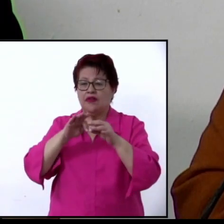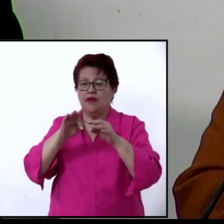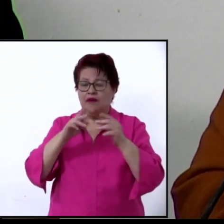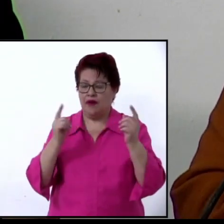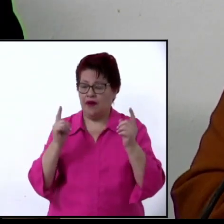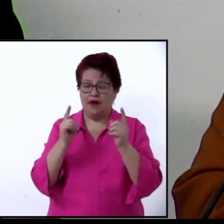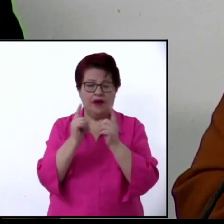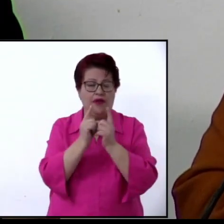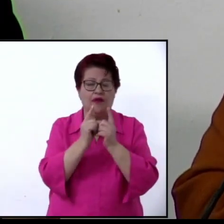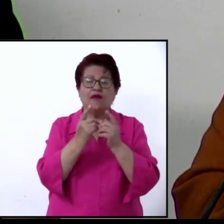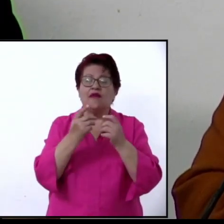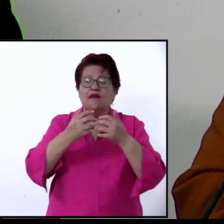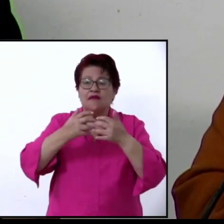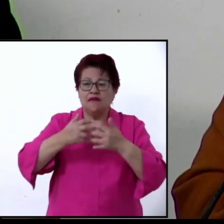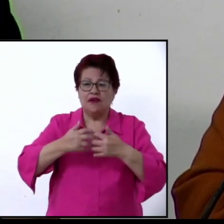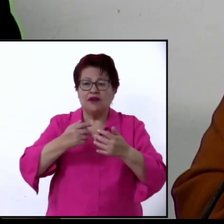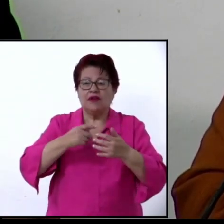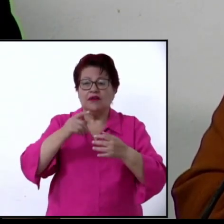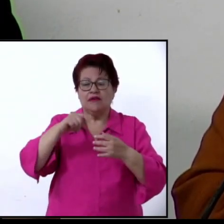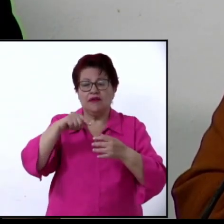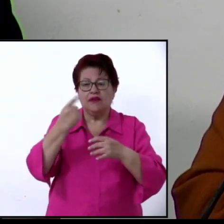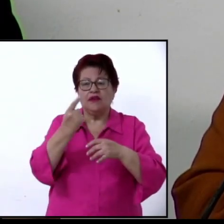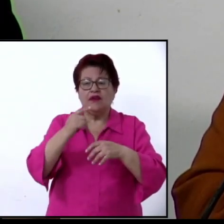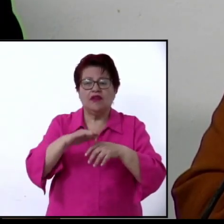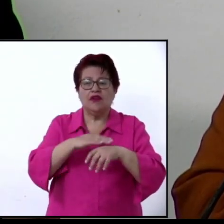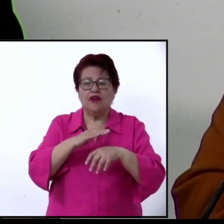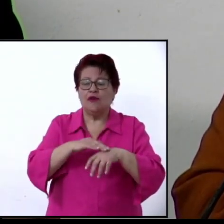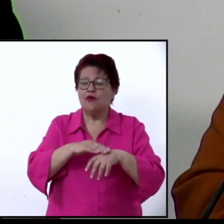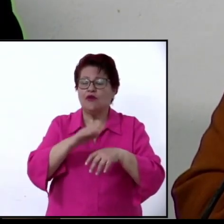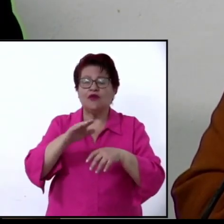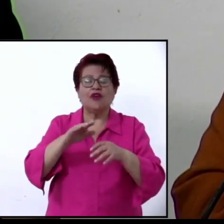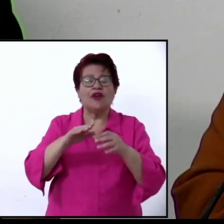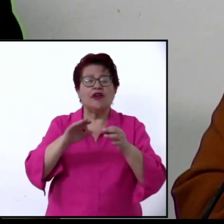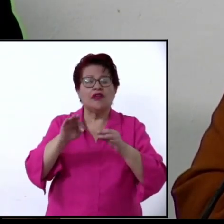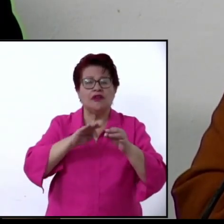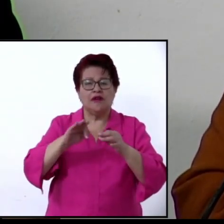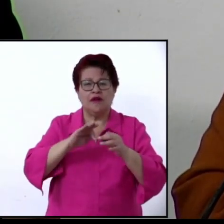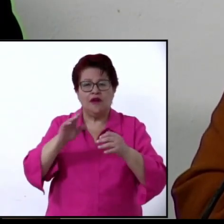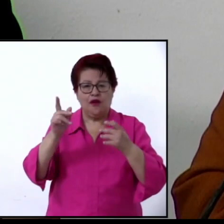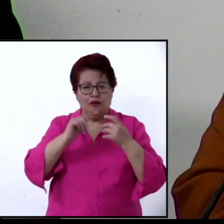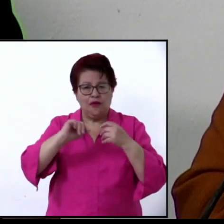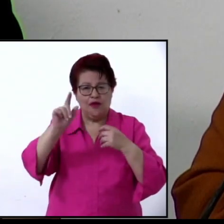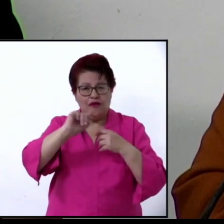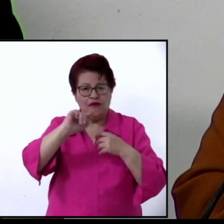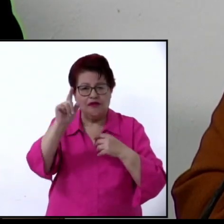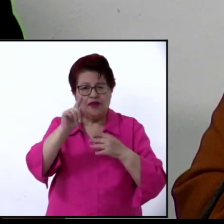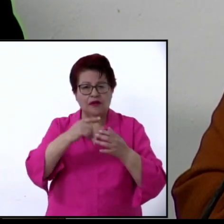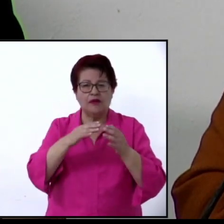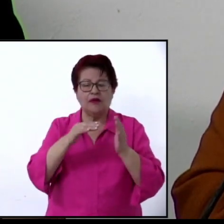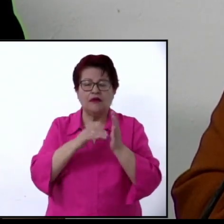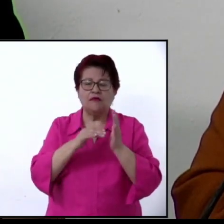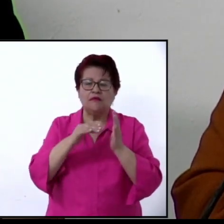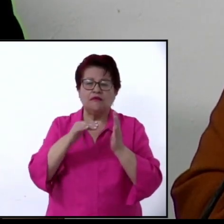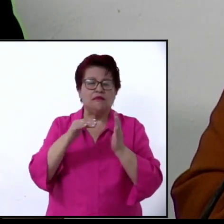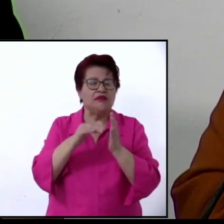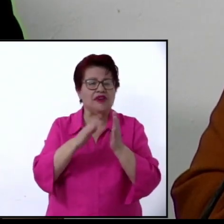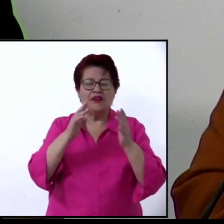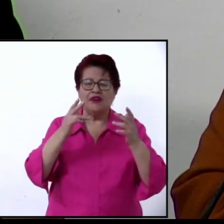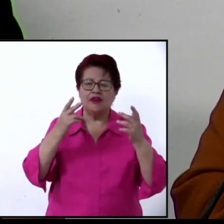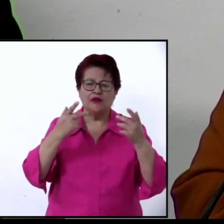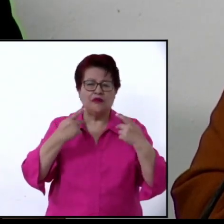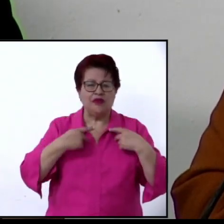trabajadores, facilitando oportunidades de empleo y crecimiento profesional para miles de ciudadanos.